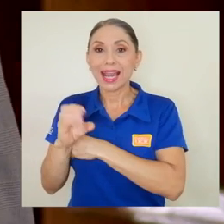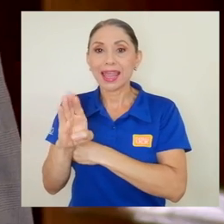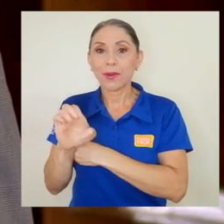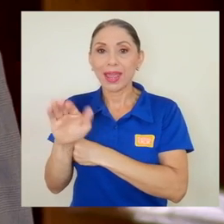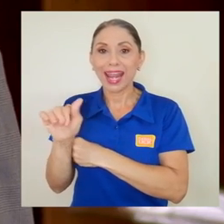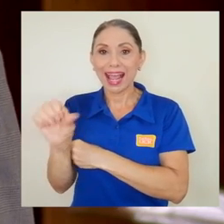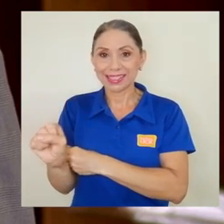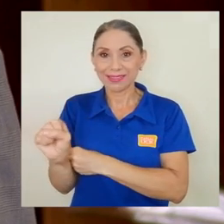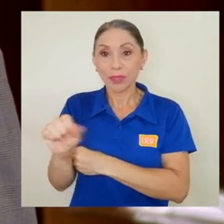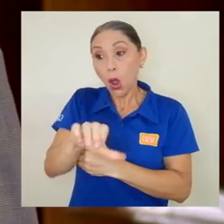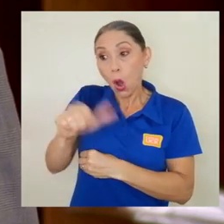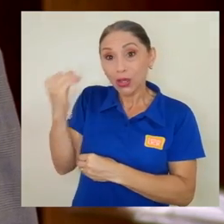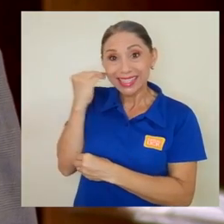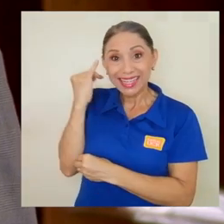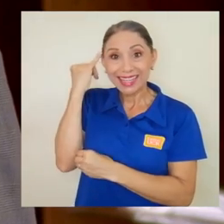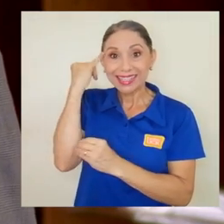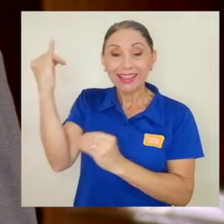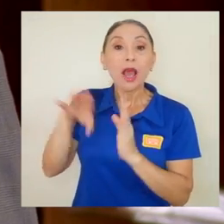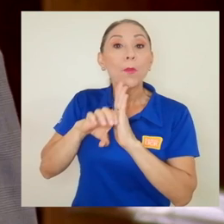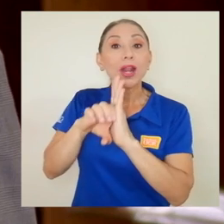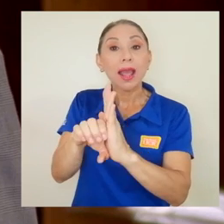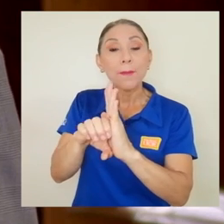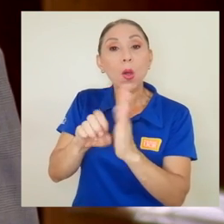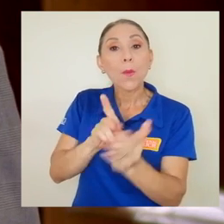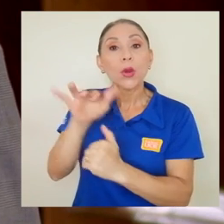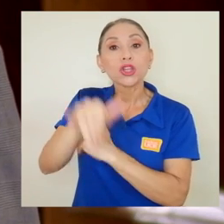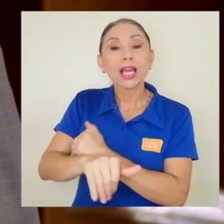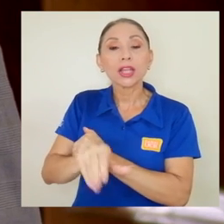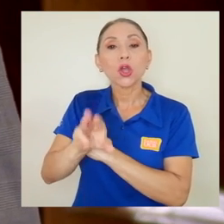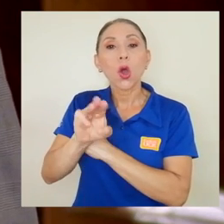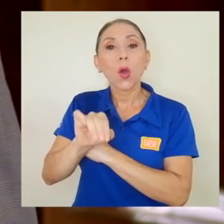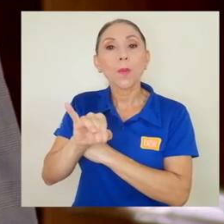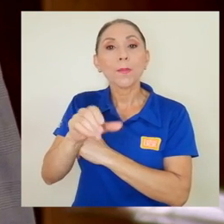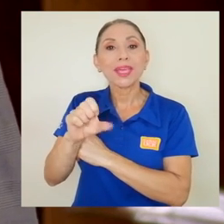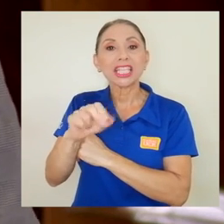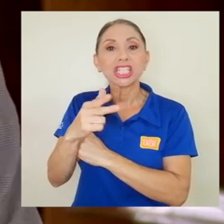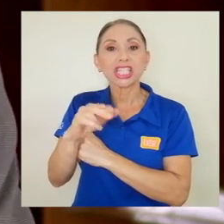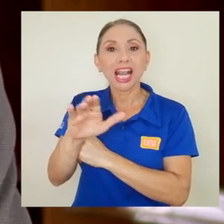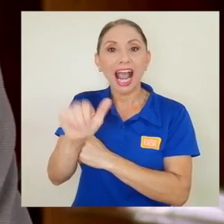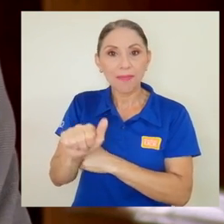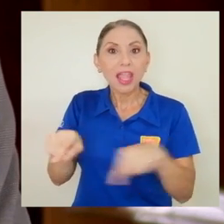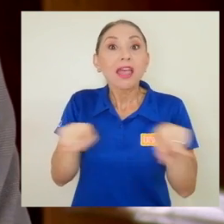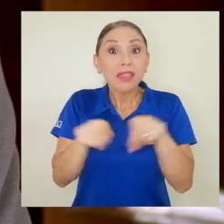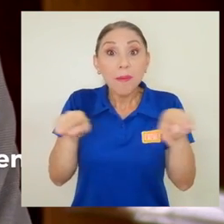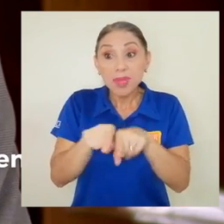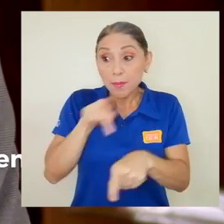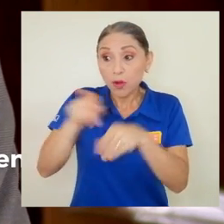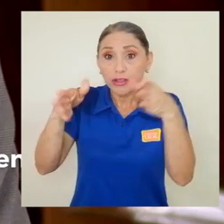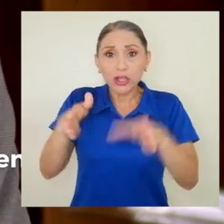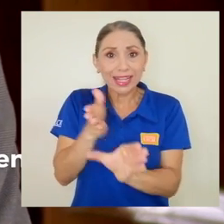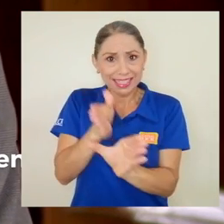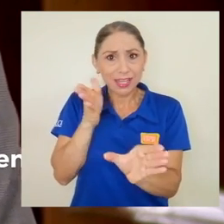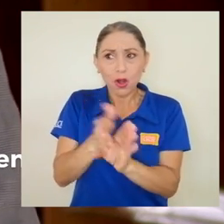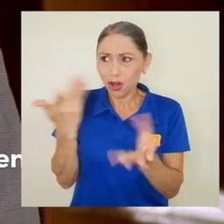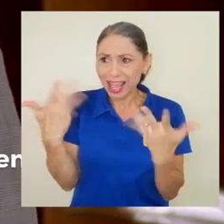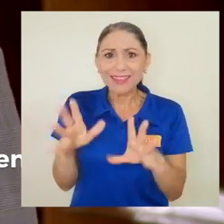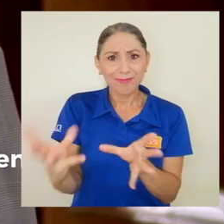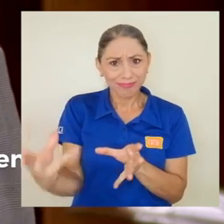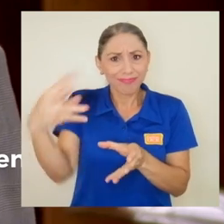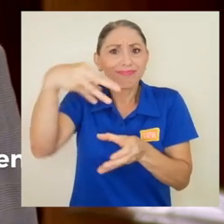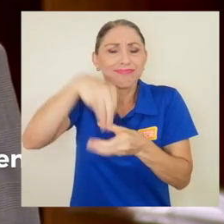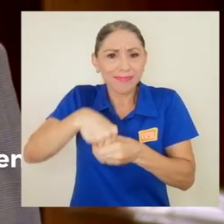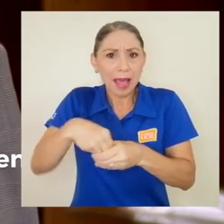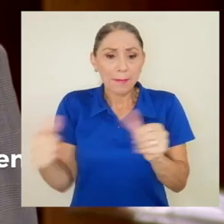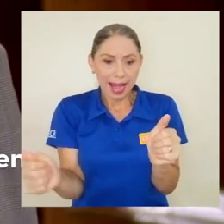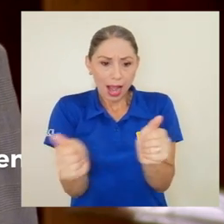otras iniciativas como el proyecto en bélgica han integrado profesionales en psicología para dar acompañamiento mediante